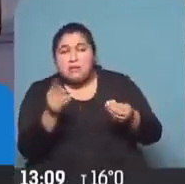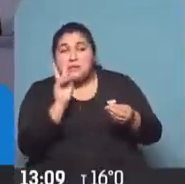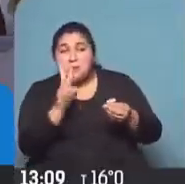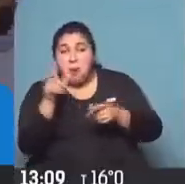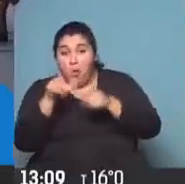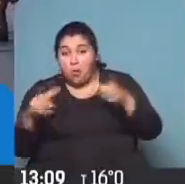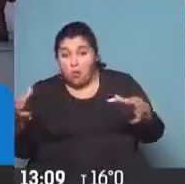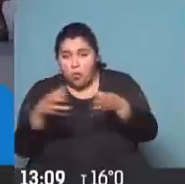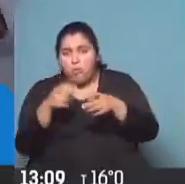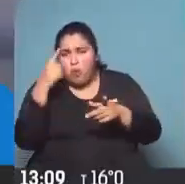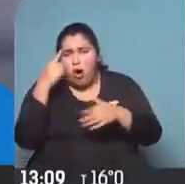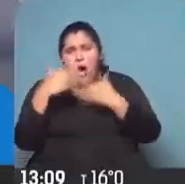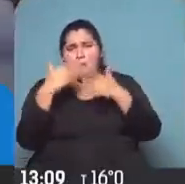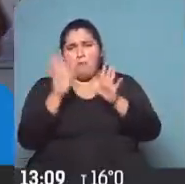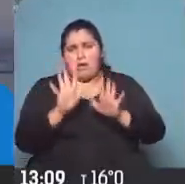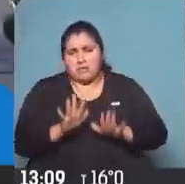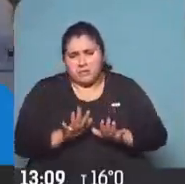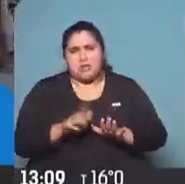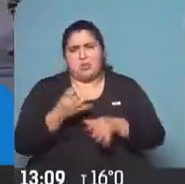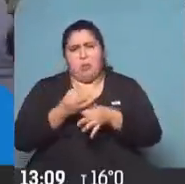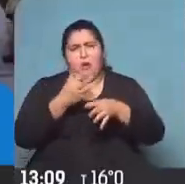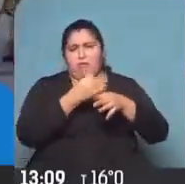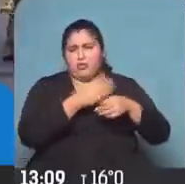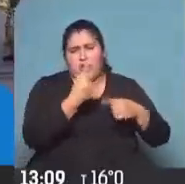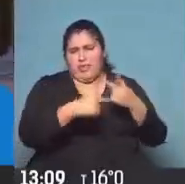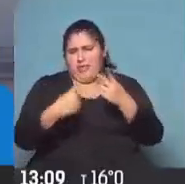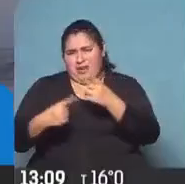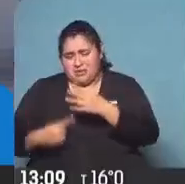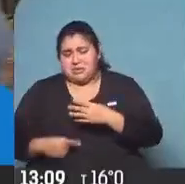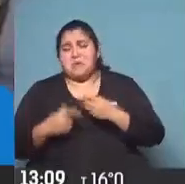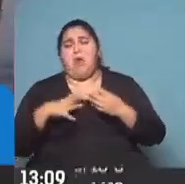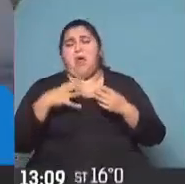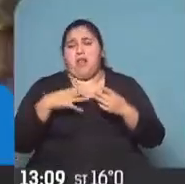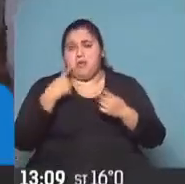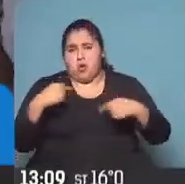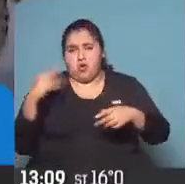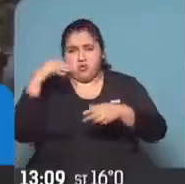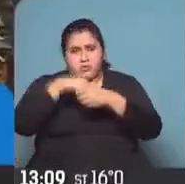se capacitan en todas las especias graves y se caracterizan